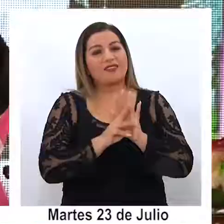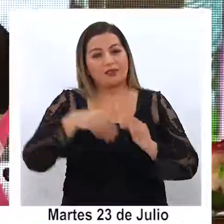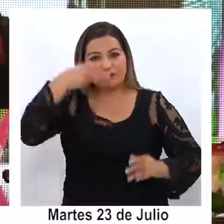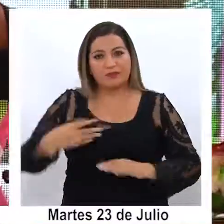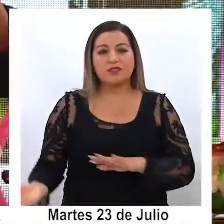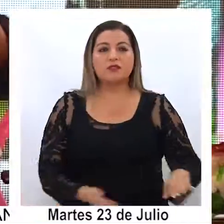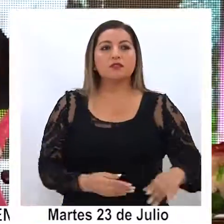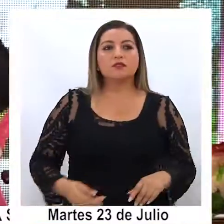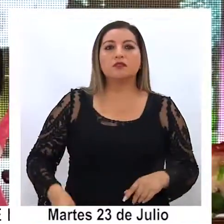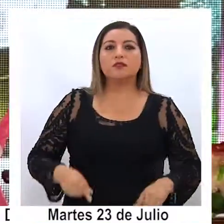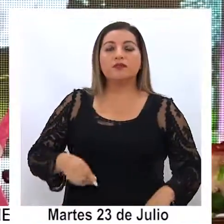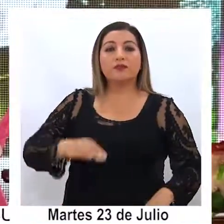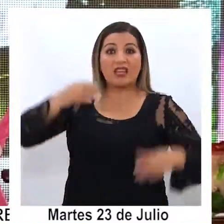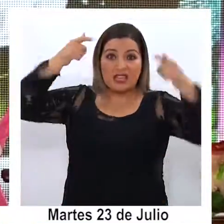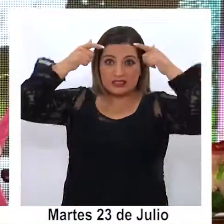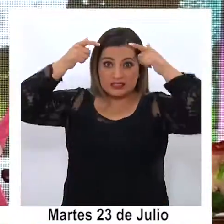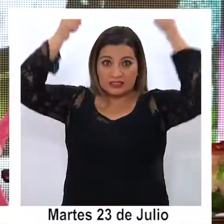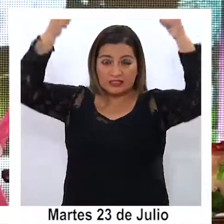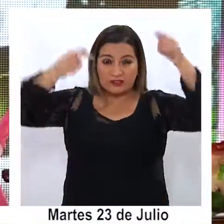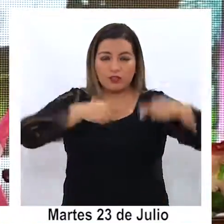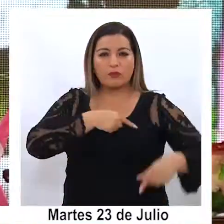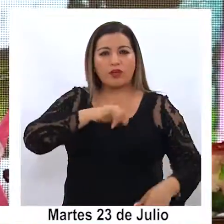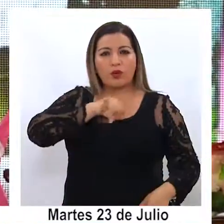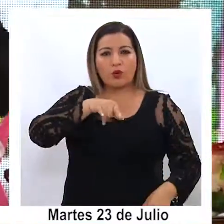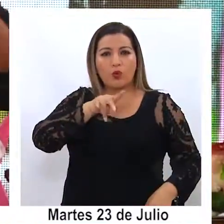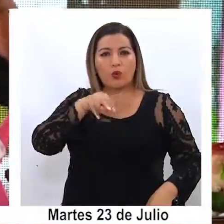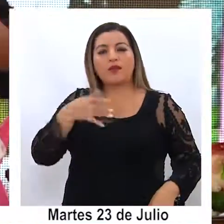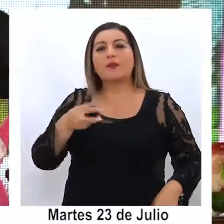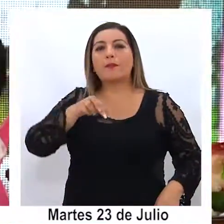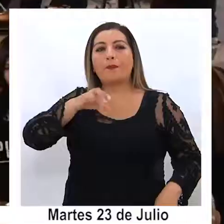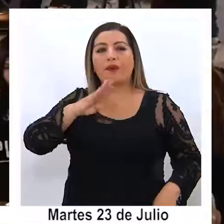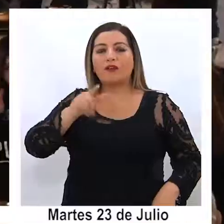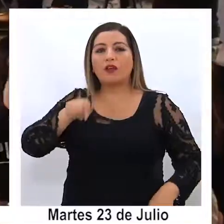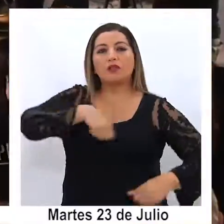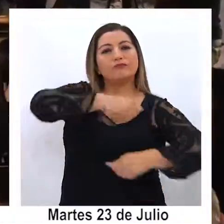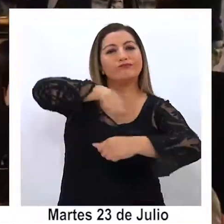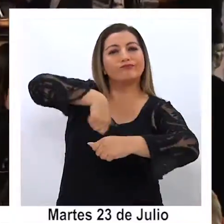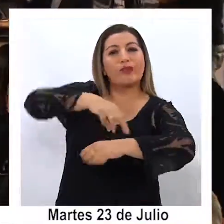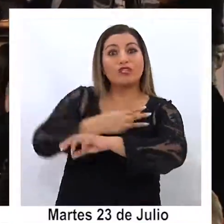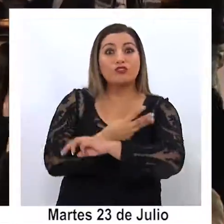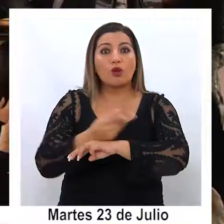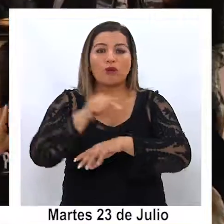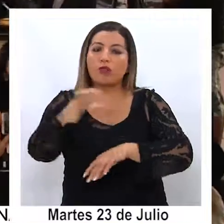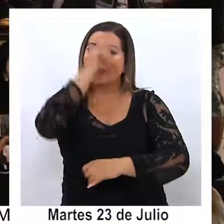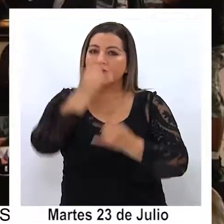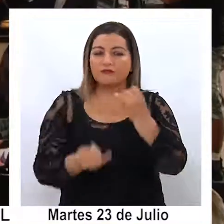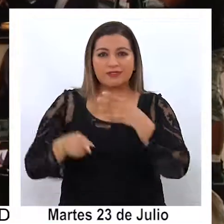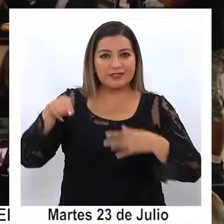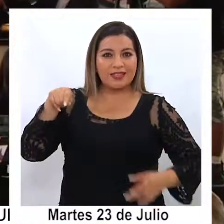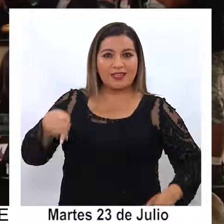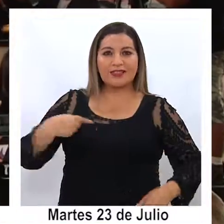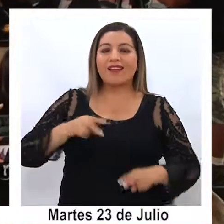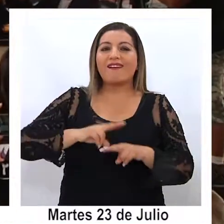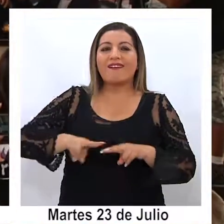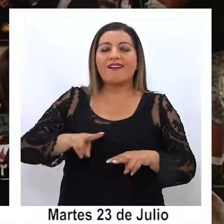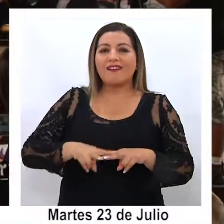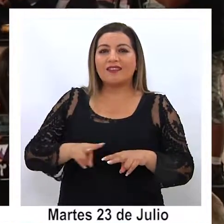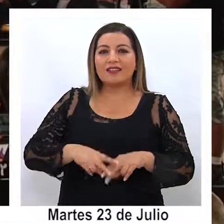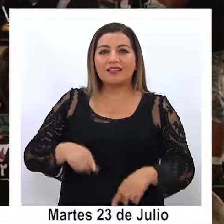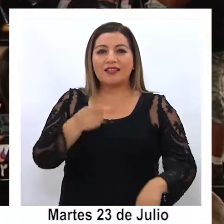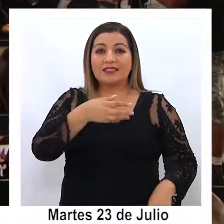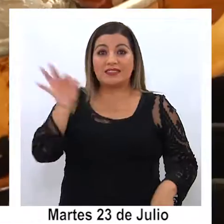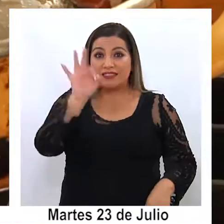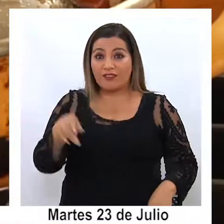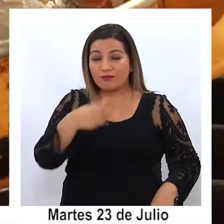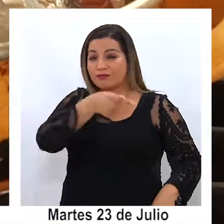El chef local, Juan Pablo Castro, deleitó con su cooking show y al término de la jornada realizada